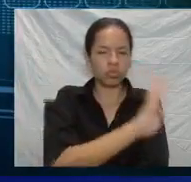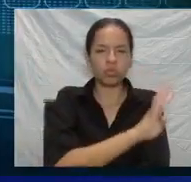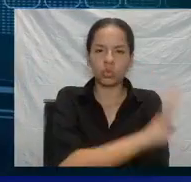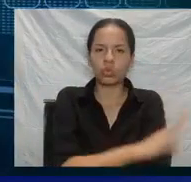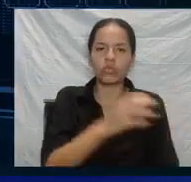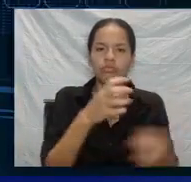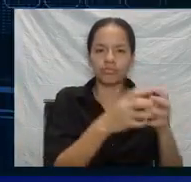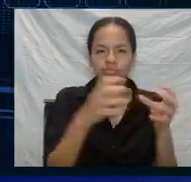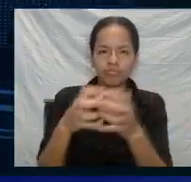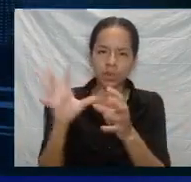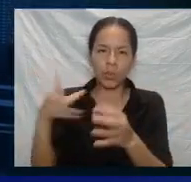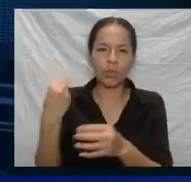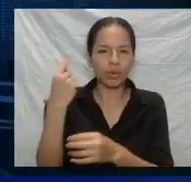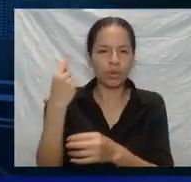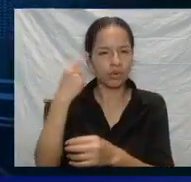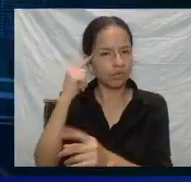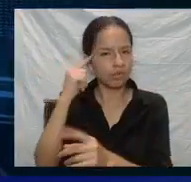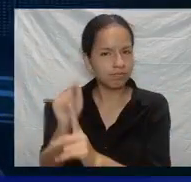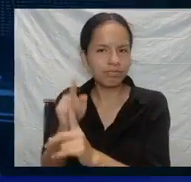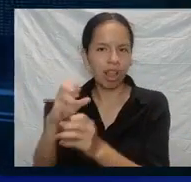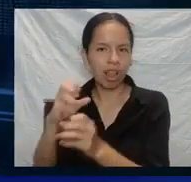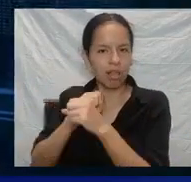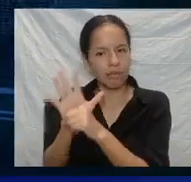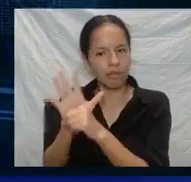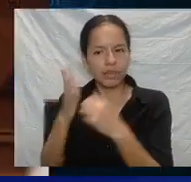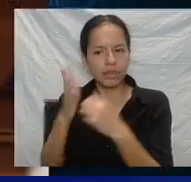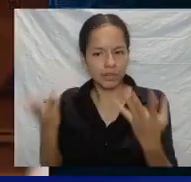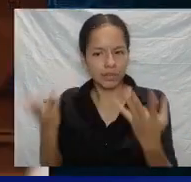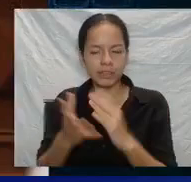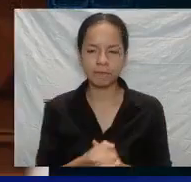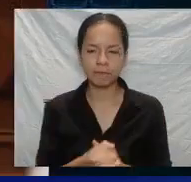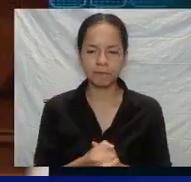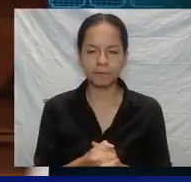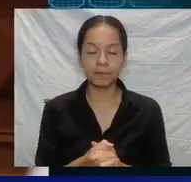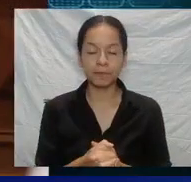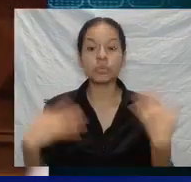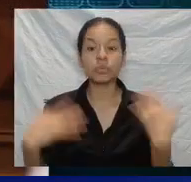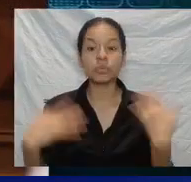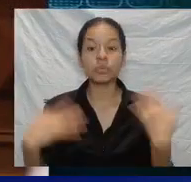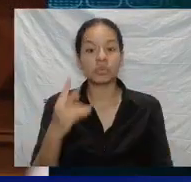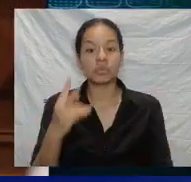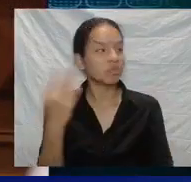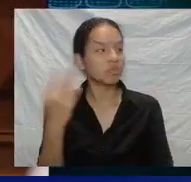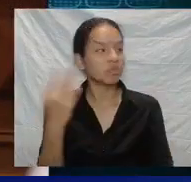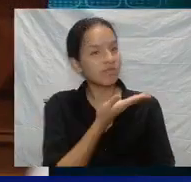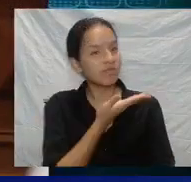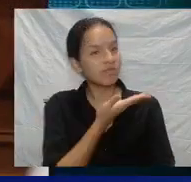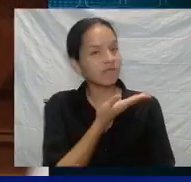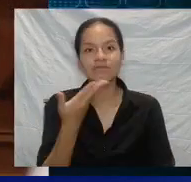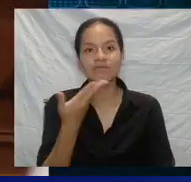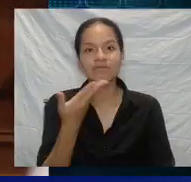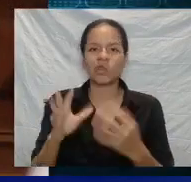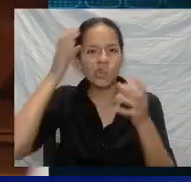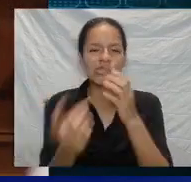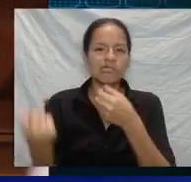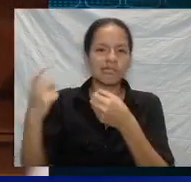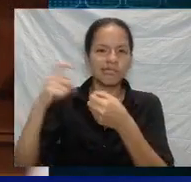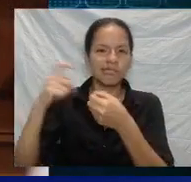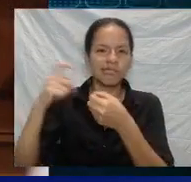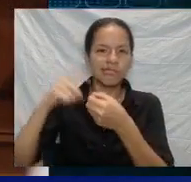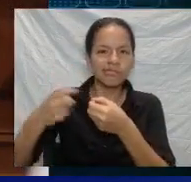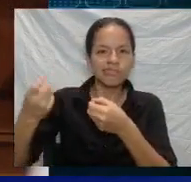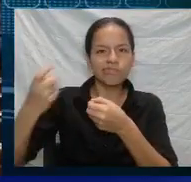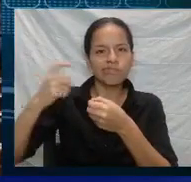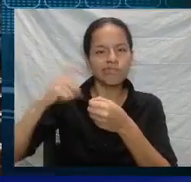así es hay que indicar entonces ahí están los nuevos parlamentarios los representantes pueden del congreso de la república